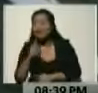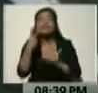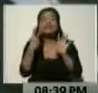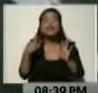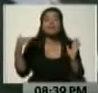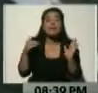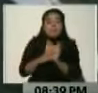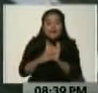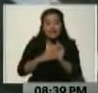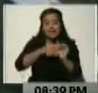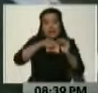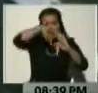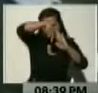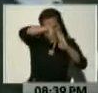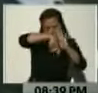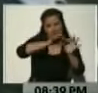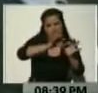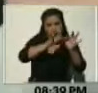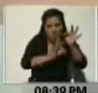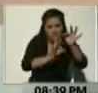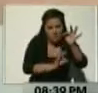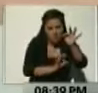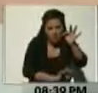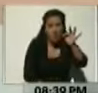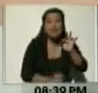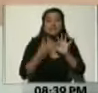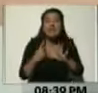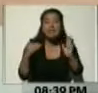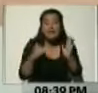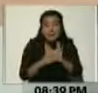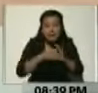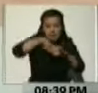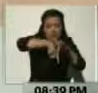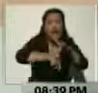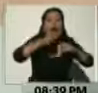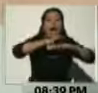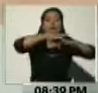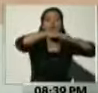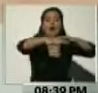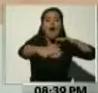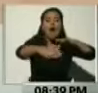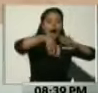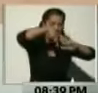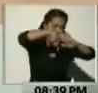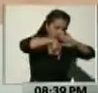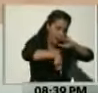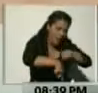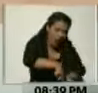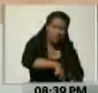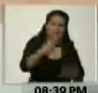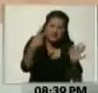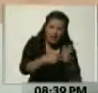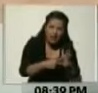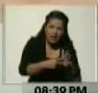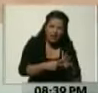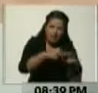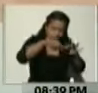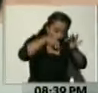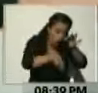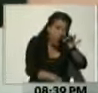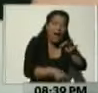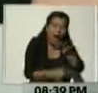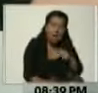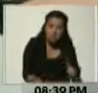agua y la sal. Bueno, dime tú si un barril a $7 no es regalado. Un barril de petróleo